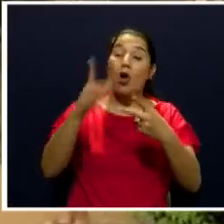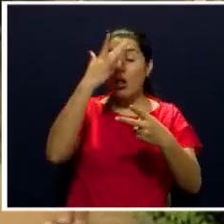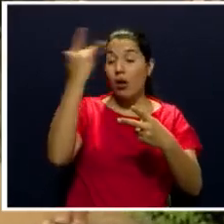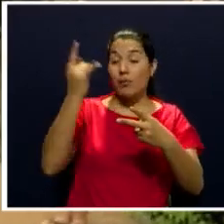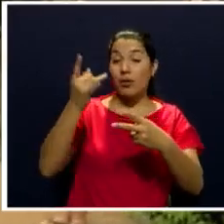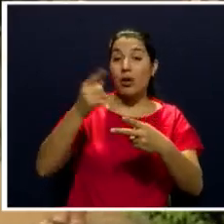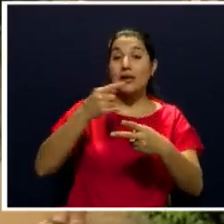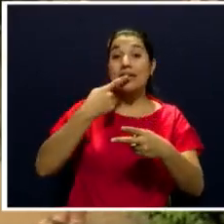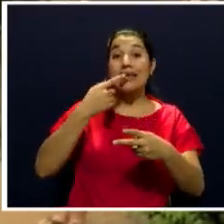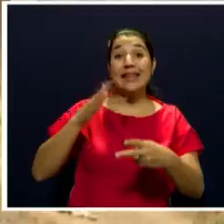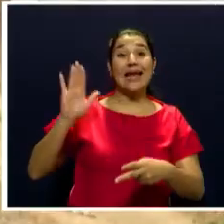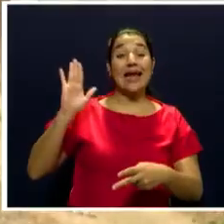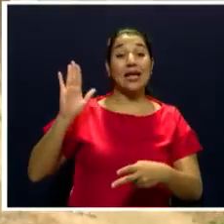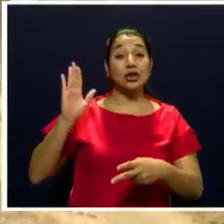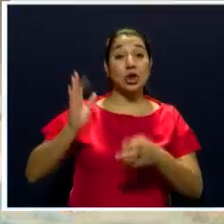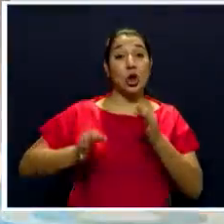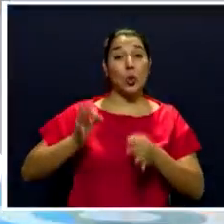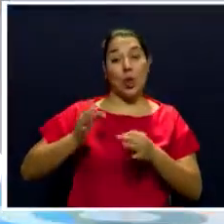a mano.